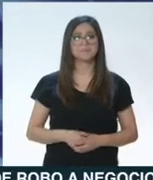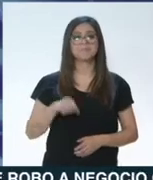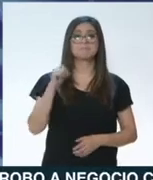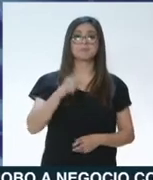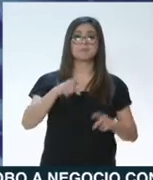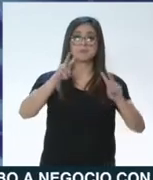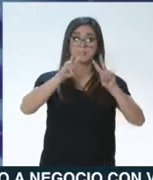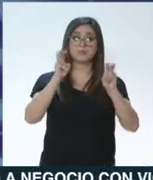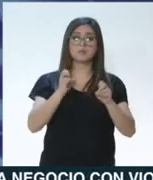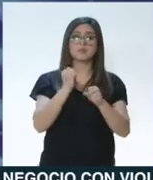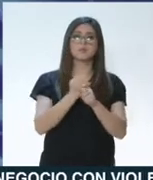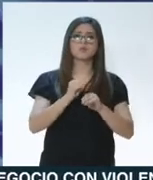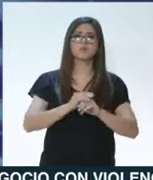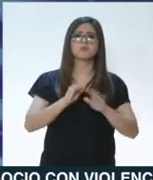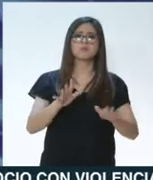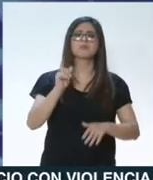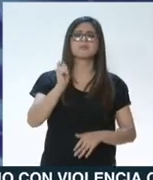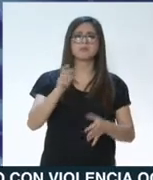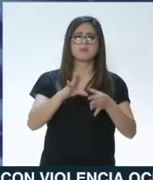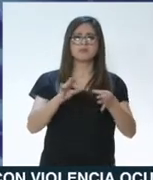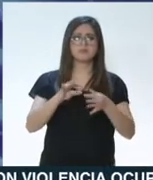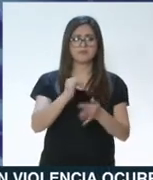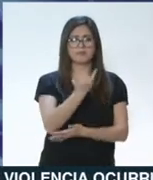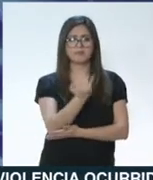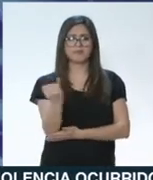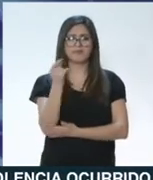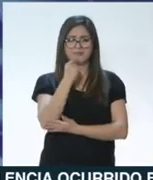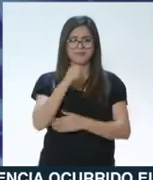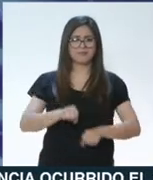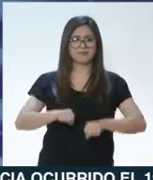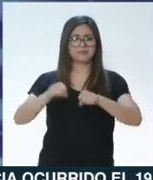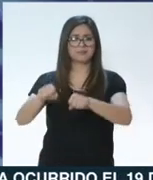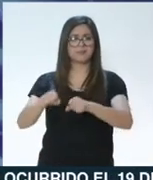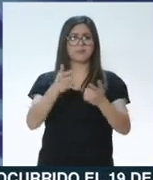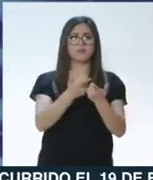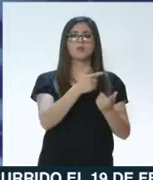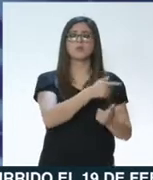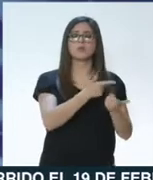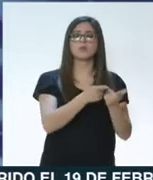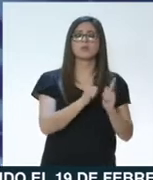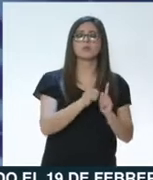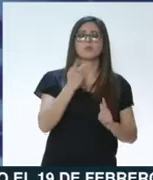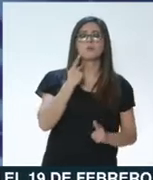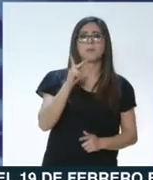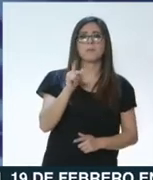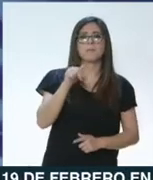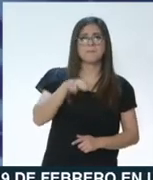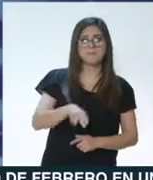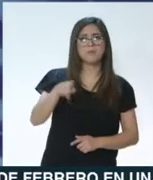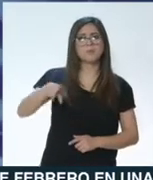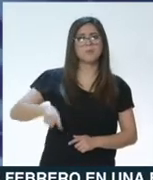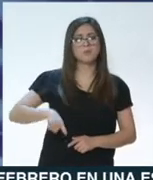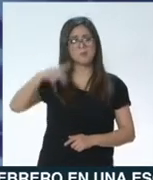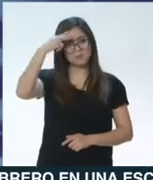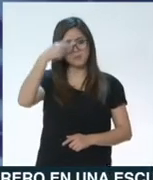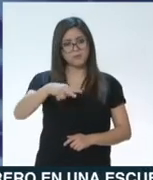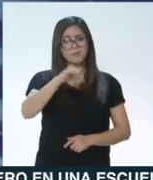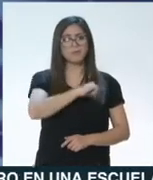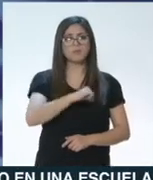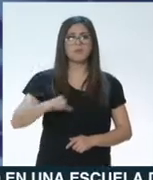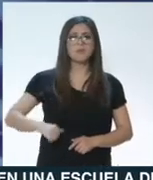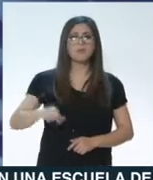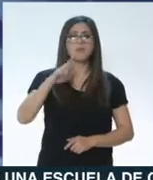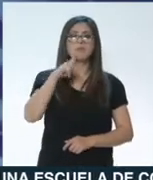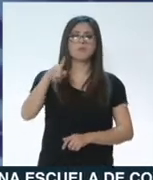Vamos a hablar ahora de las estancias infantiles. El PAN aquí en la Ciudad de México invitó al gobierno local y a las alcaldías a asumir el manejo de este programa